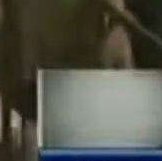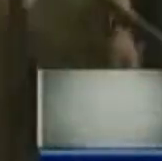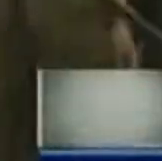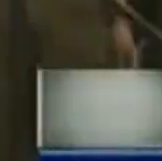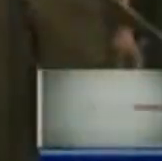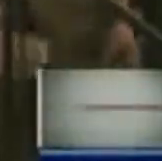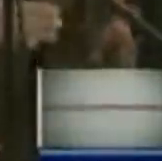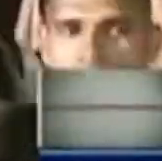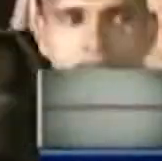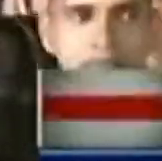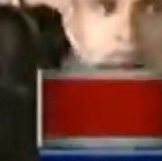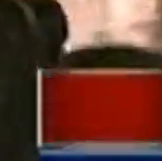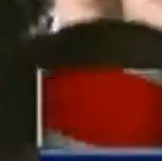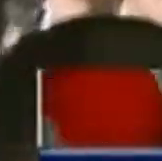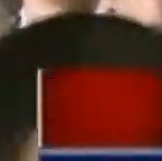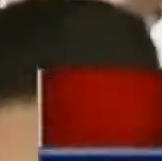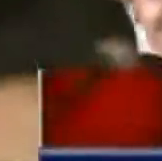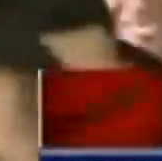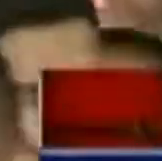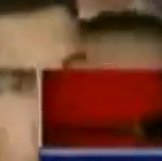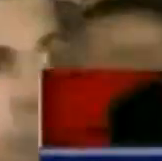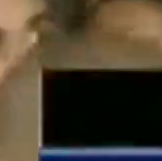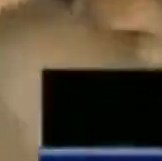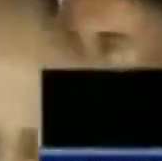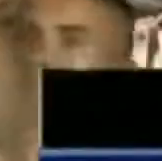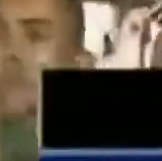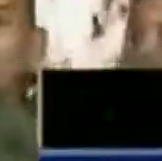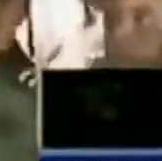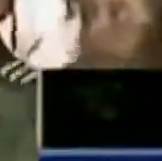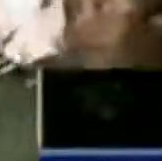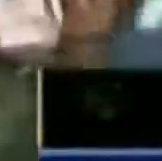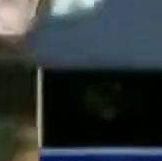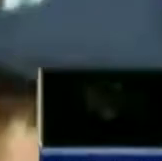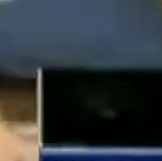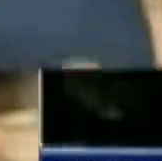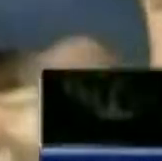para comprarle una brocha y pintura